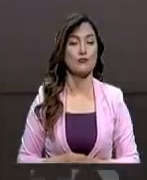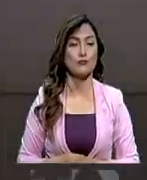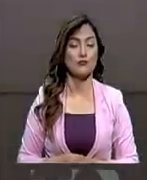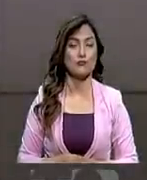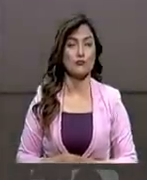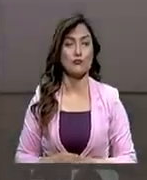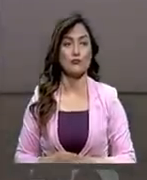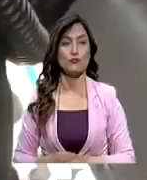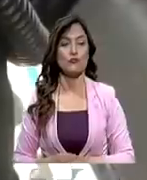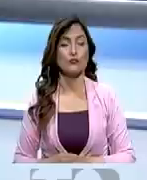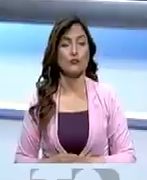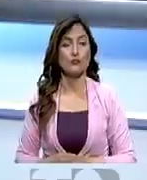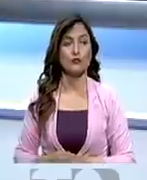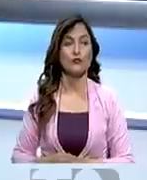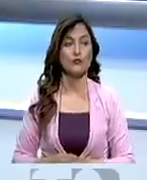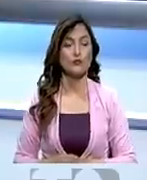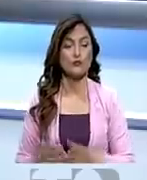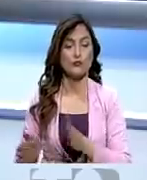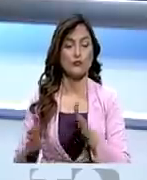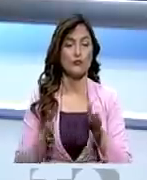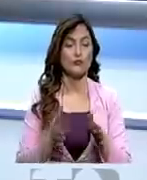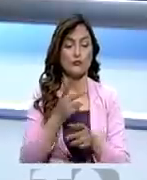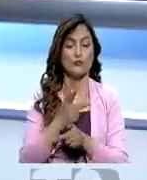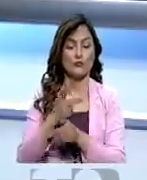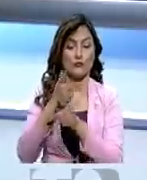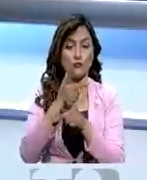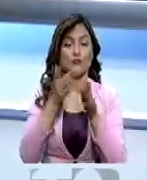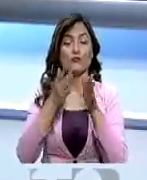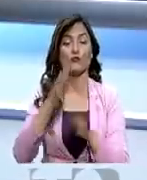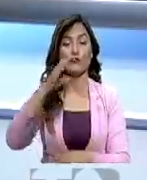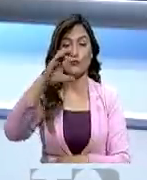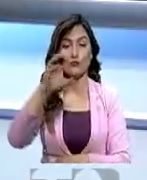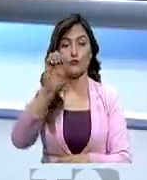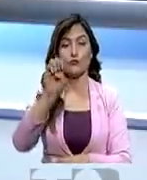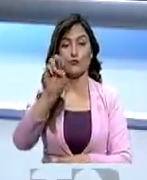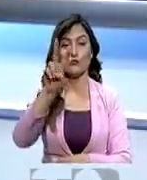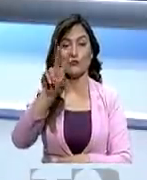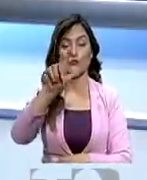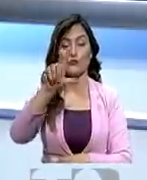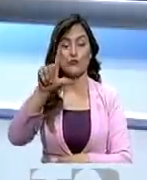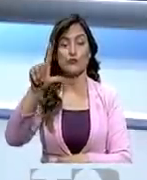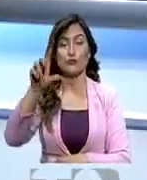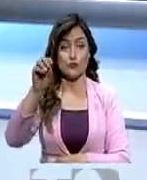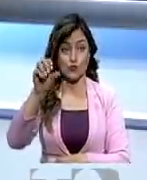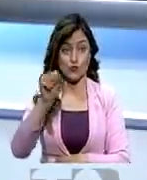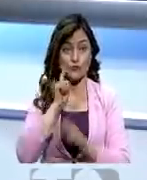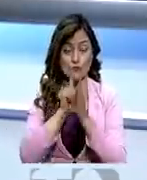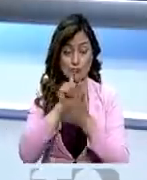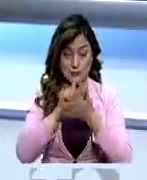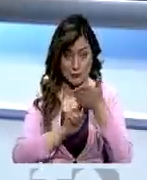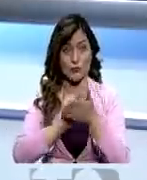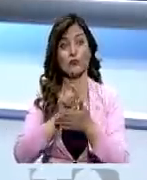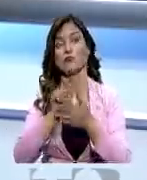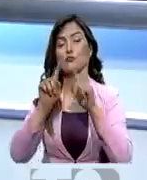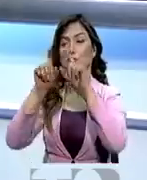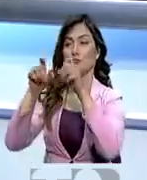Valencia, 24 horas. El concejal Omar Ceballos denuncia irregularidades en contratos efectuados